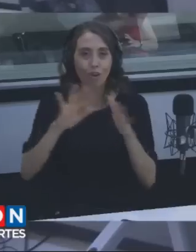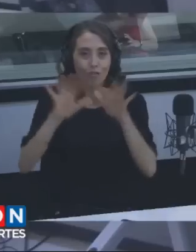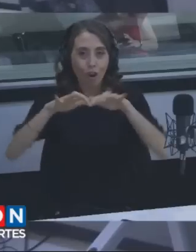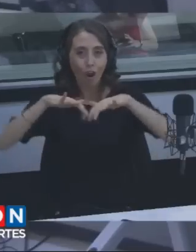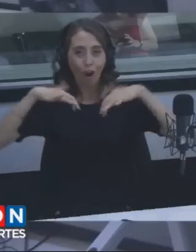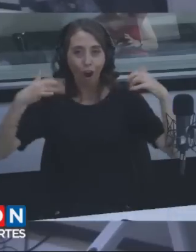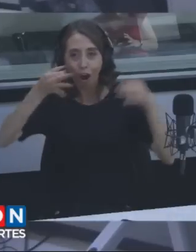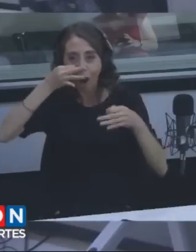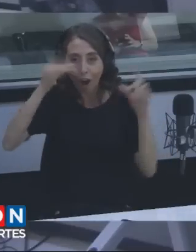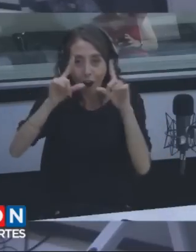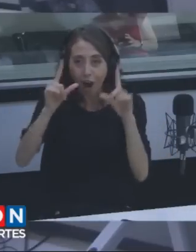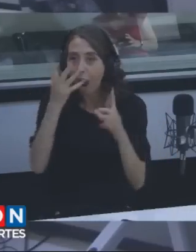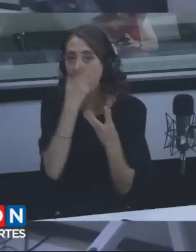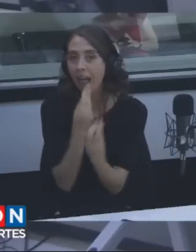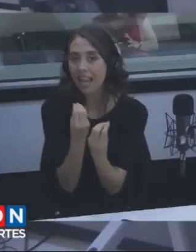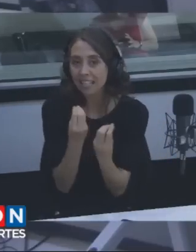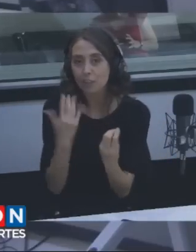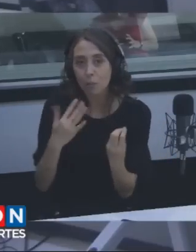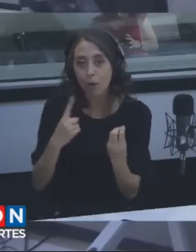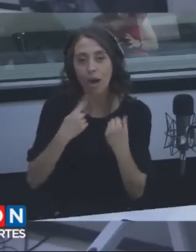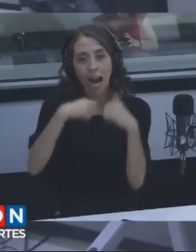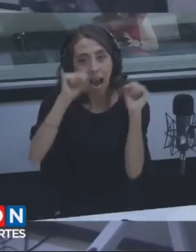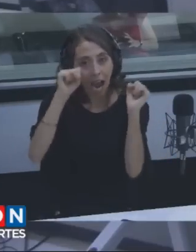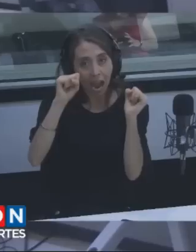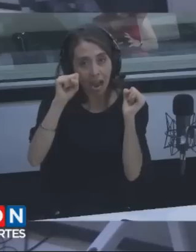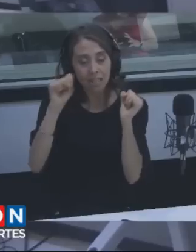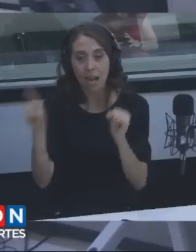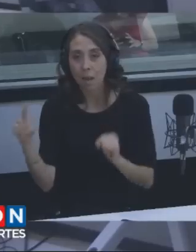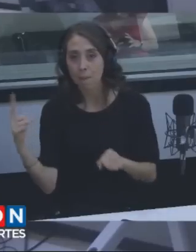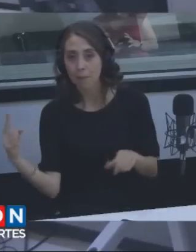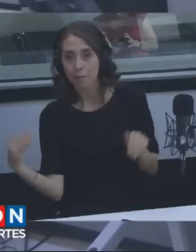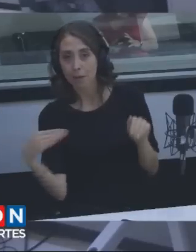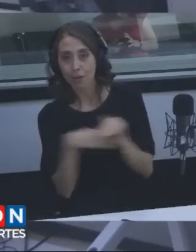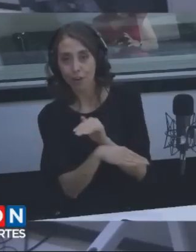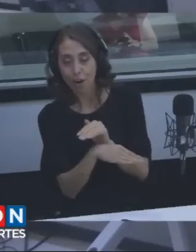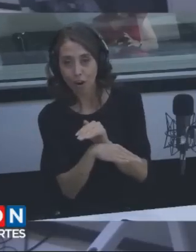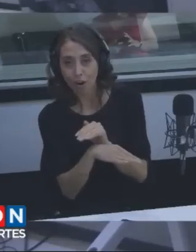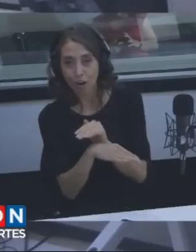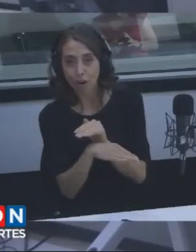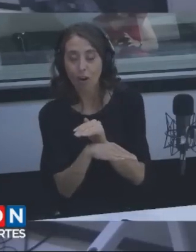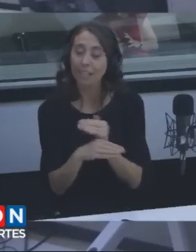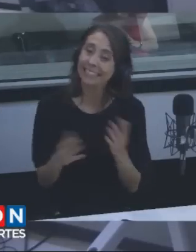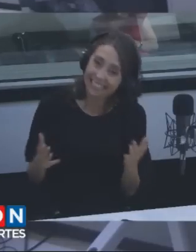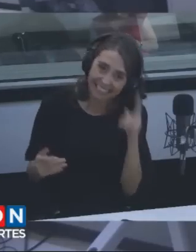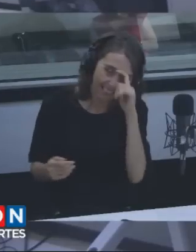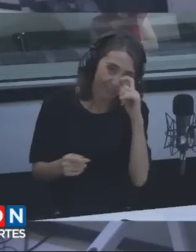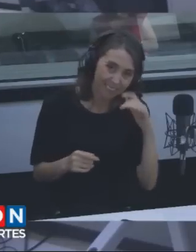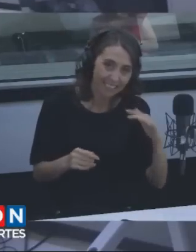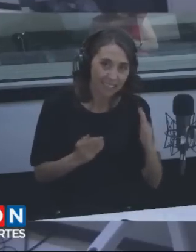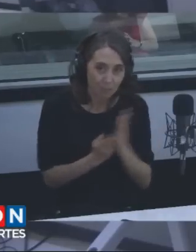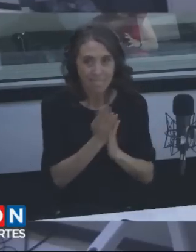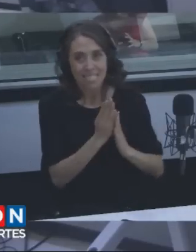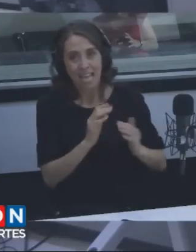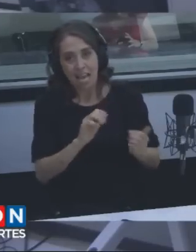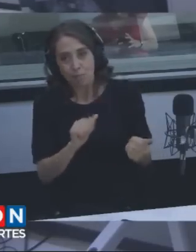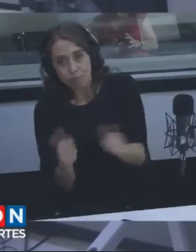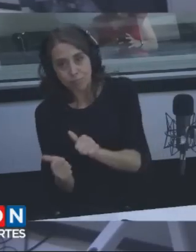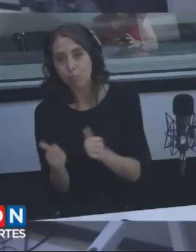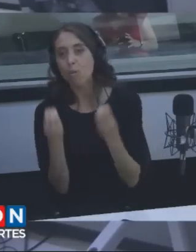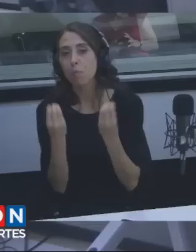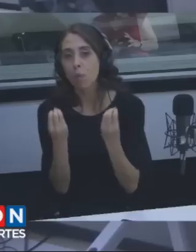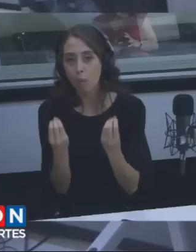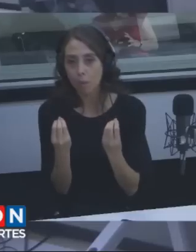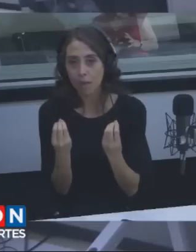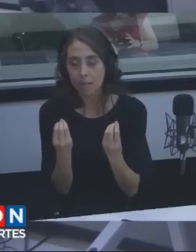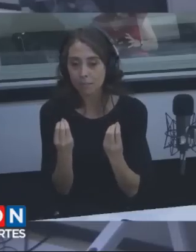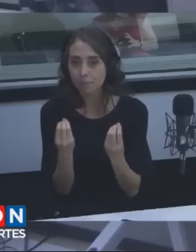gente. Pero bueno, lo importante era ganar. Ellos nos pegaban el primer golpe. Nos costó arrancar, pero el segundo tiempo hicimos todo bien. Jugar en todas las